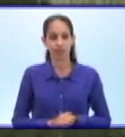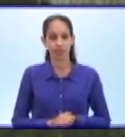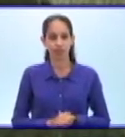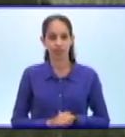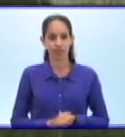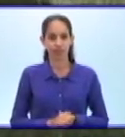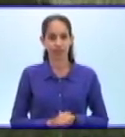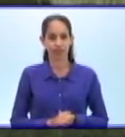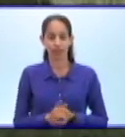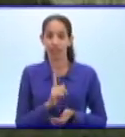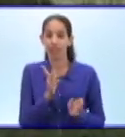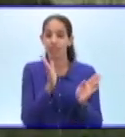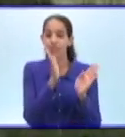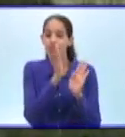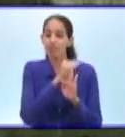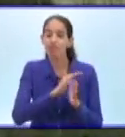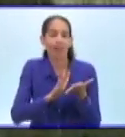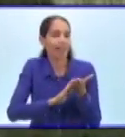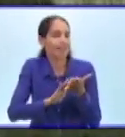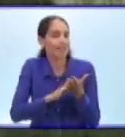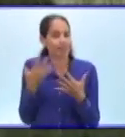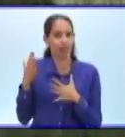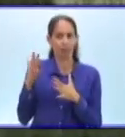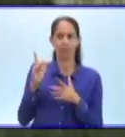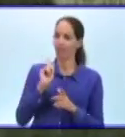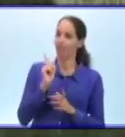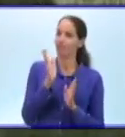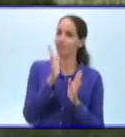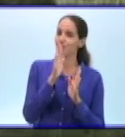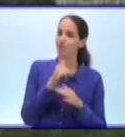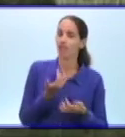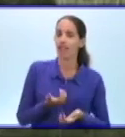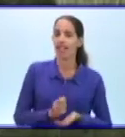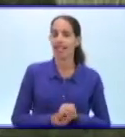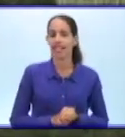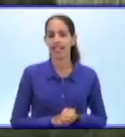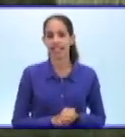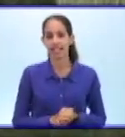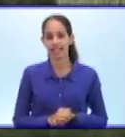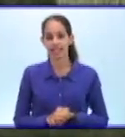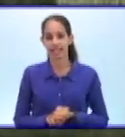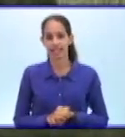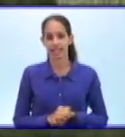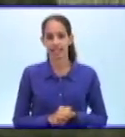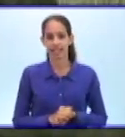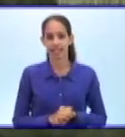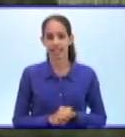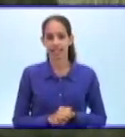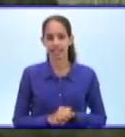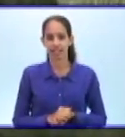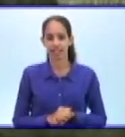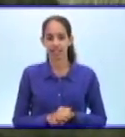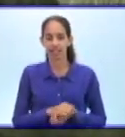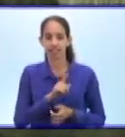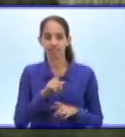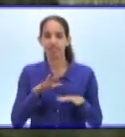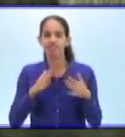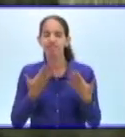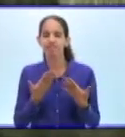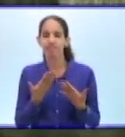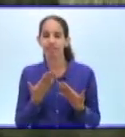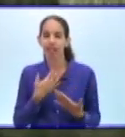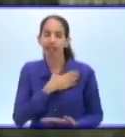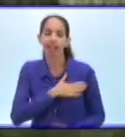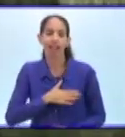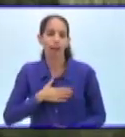no hay miedo ya de que la sombra plegue su tallo audaz, la